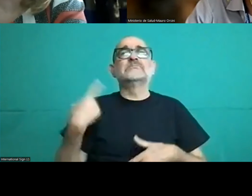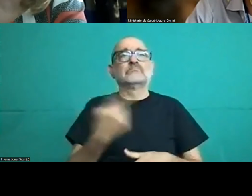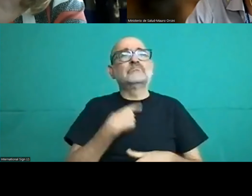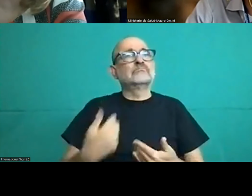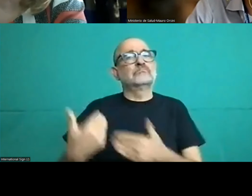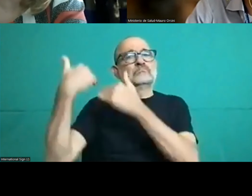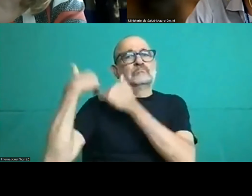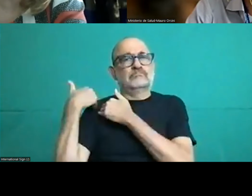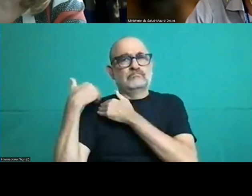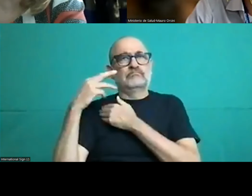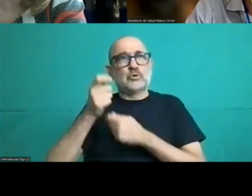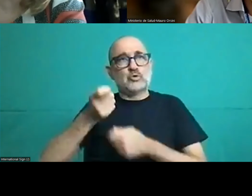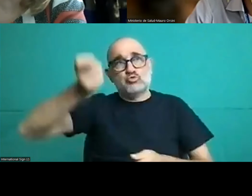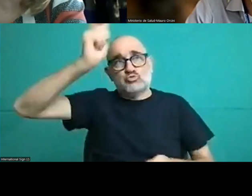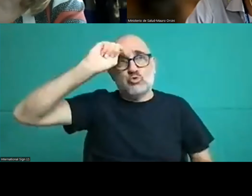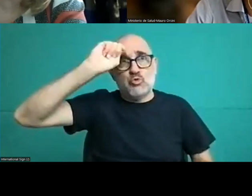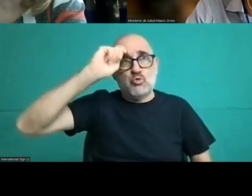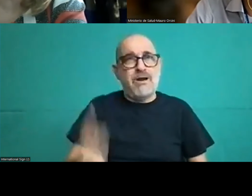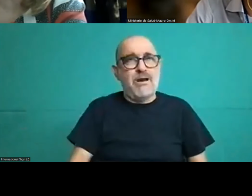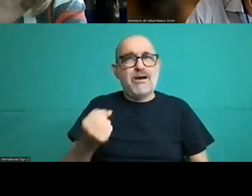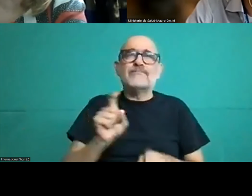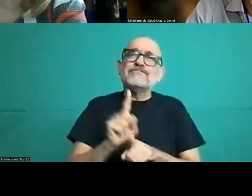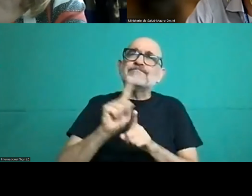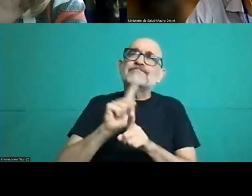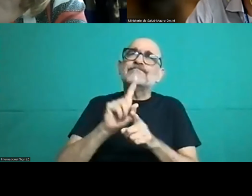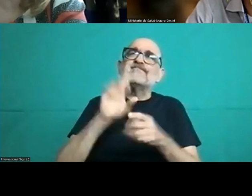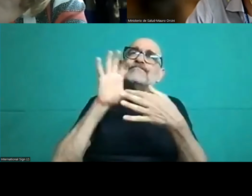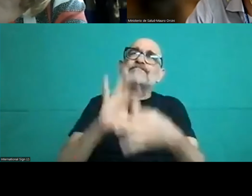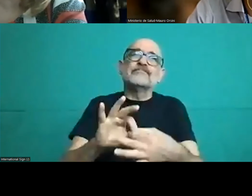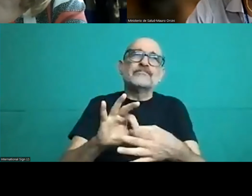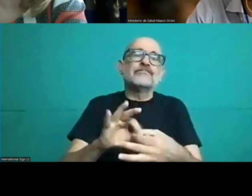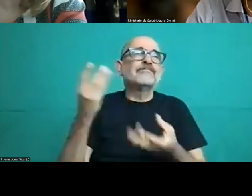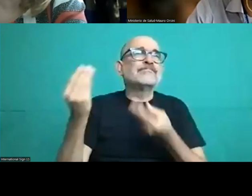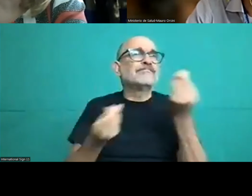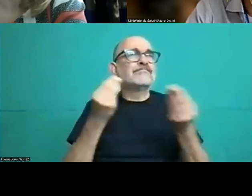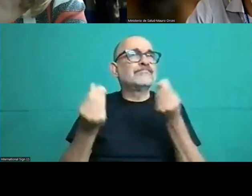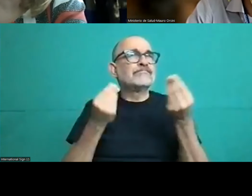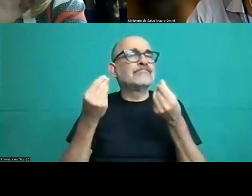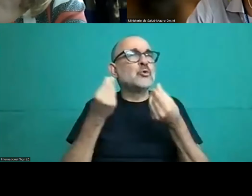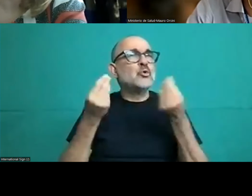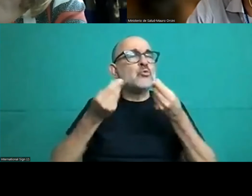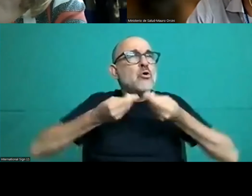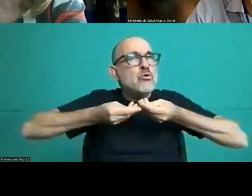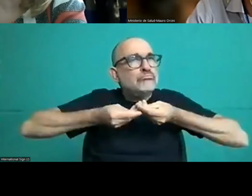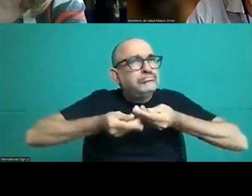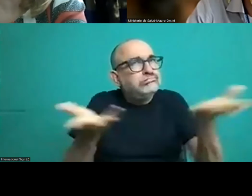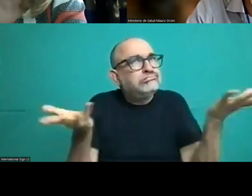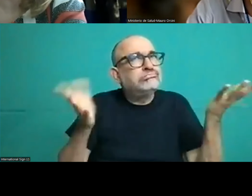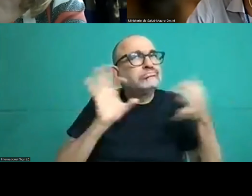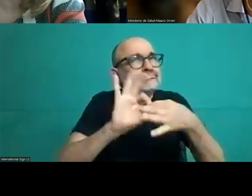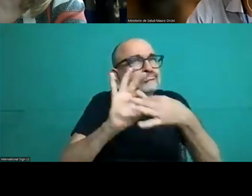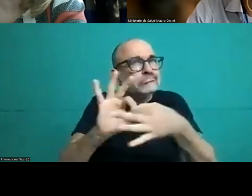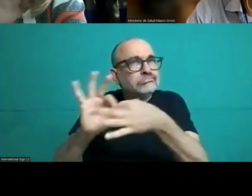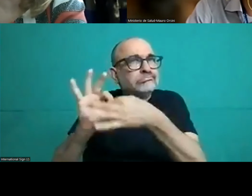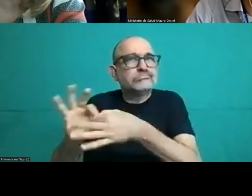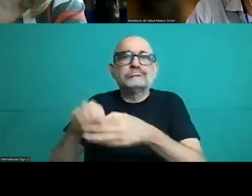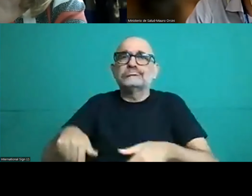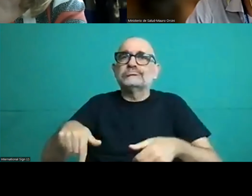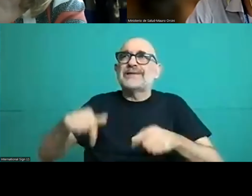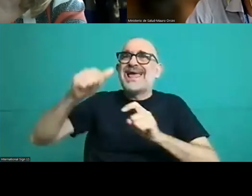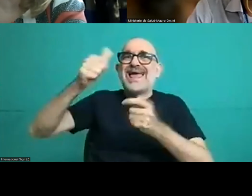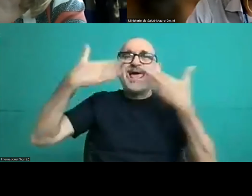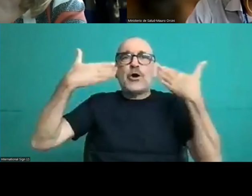salud con sus distintos actores, ya sea desde el punto de vista de formación, de financiamiento,